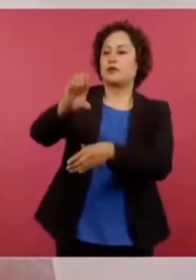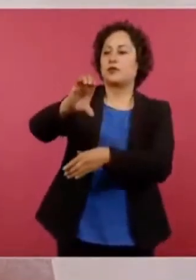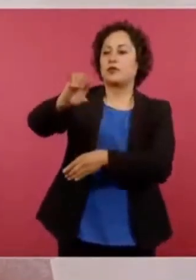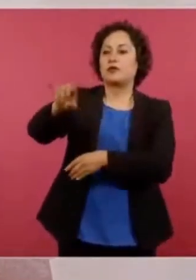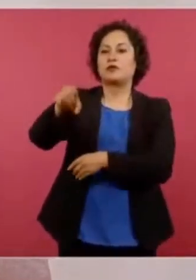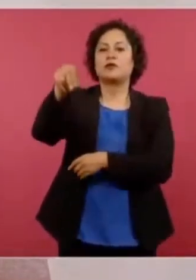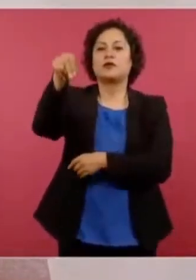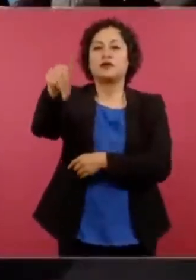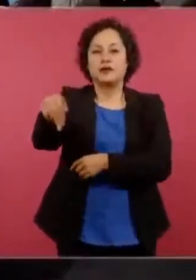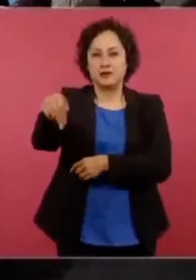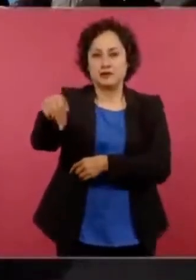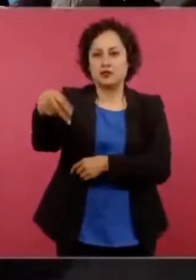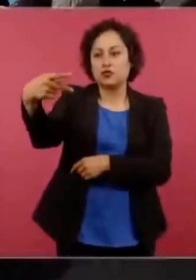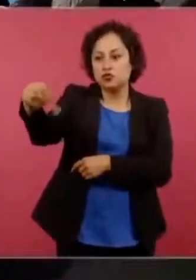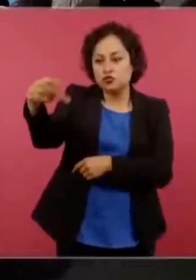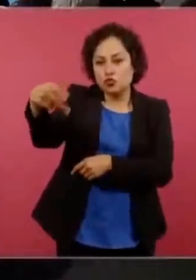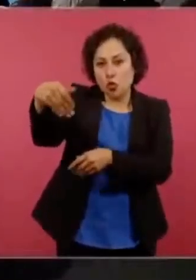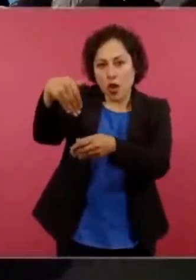mi fondo de ahorro.